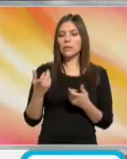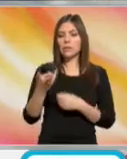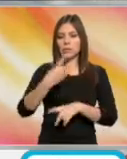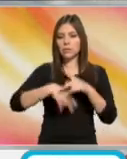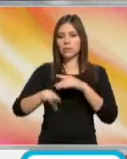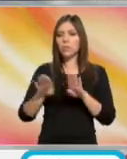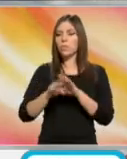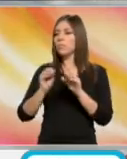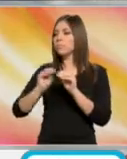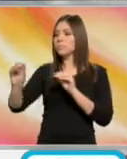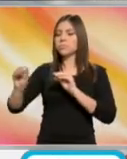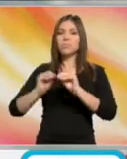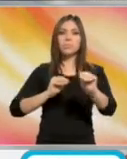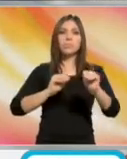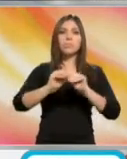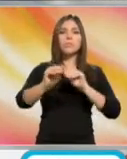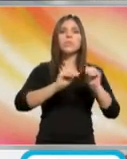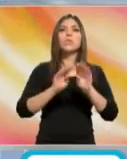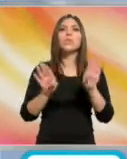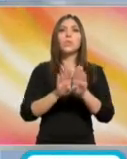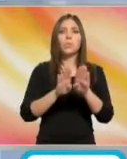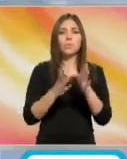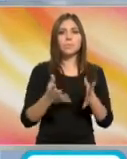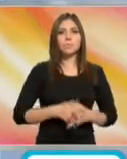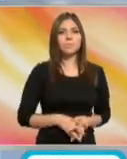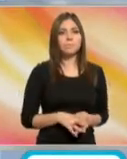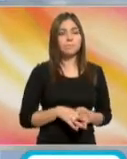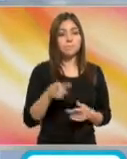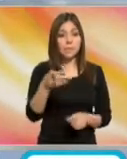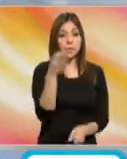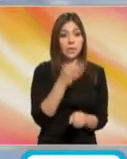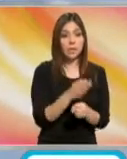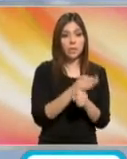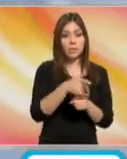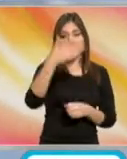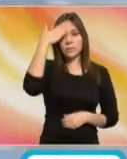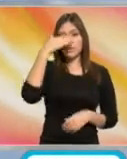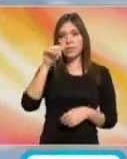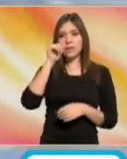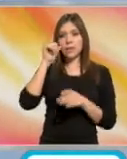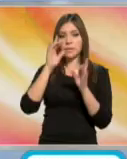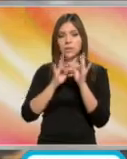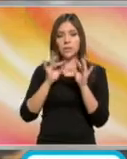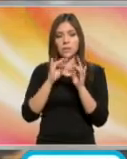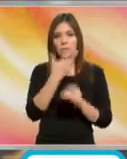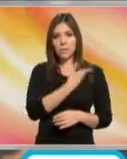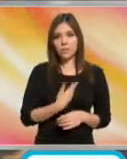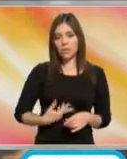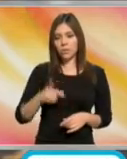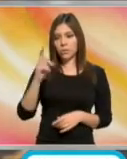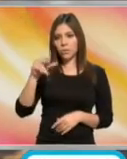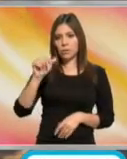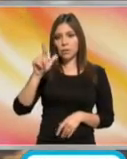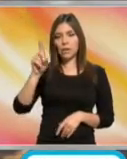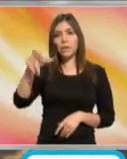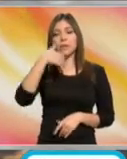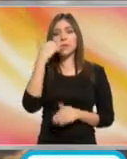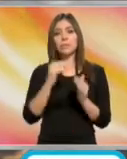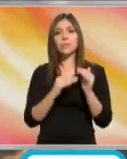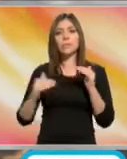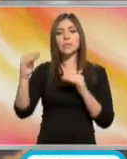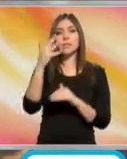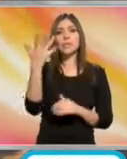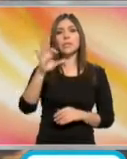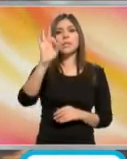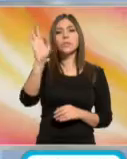ser esta reorganización en esta ocasión? Pues bueno, lo que sabemos hasta este momento y por las declaraciones que hizo ayer Donald Trump, sabemos que quiere aumentar en un 10%